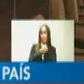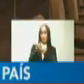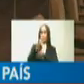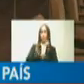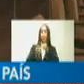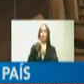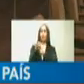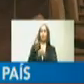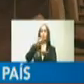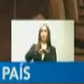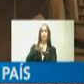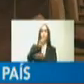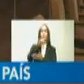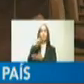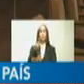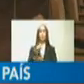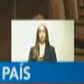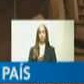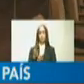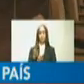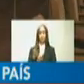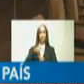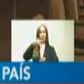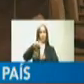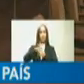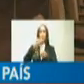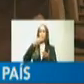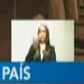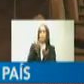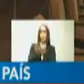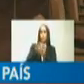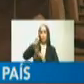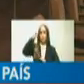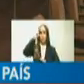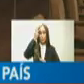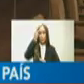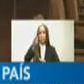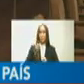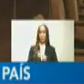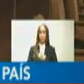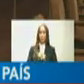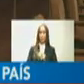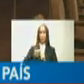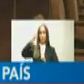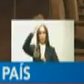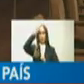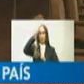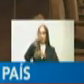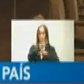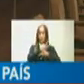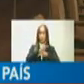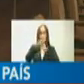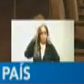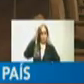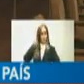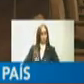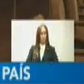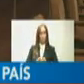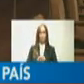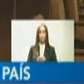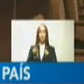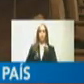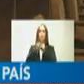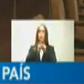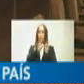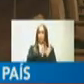de representación ya habían sido eliminados por parte del presidente de la República. También dijo que va a proponer